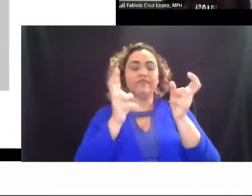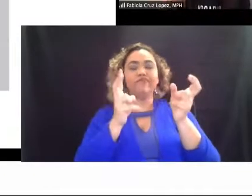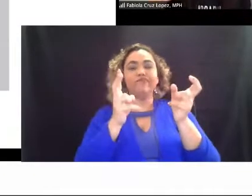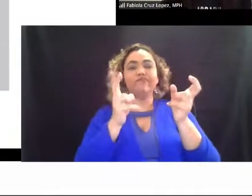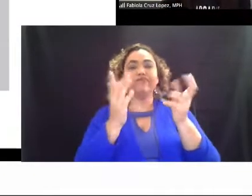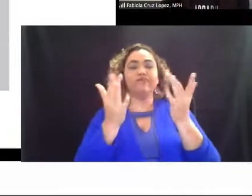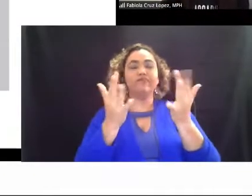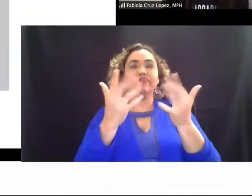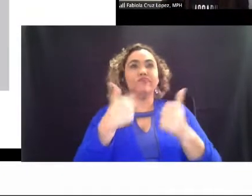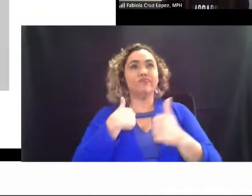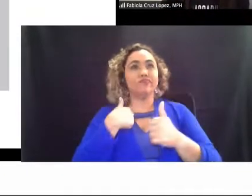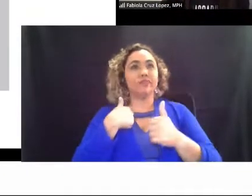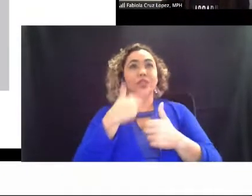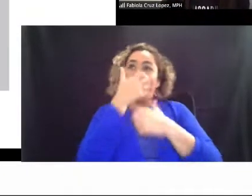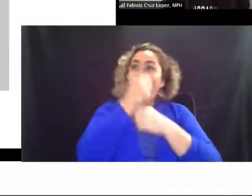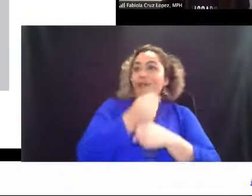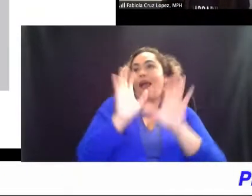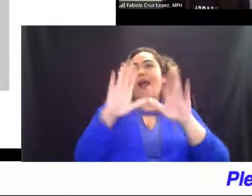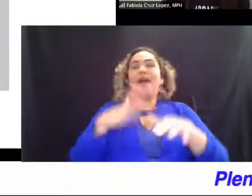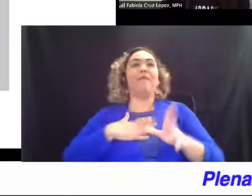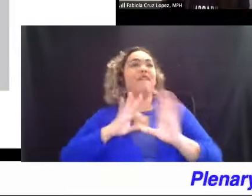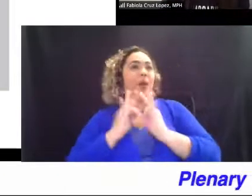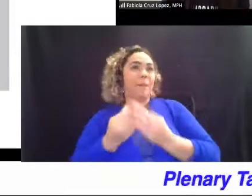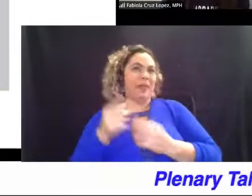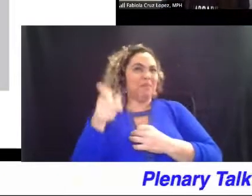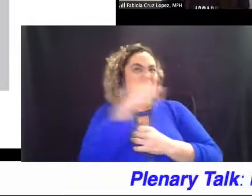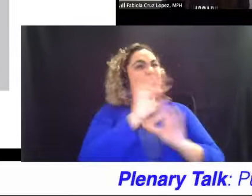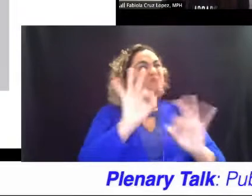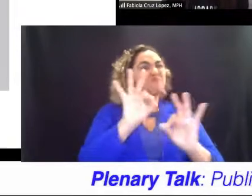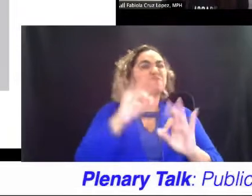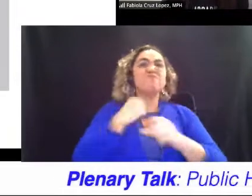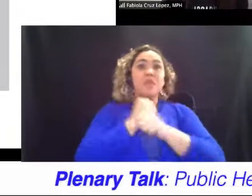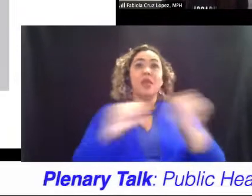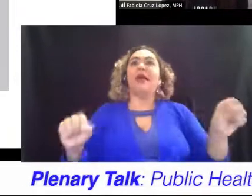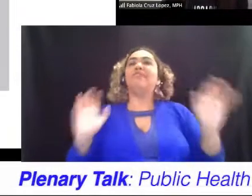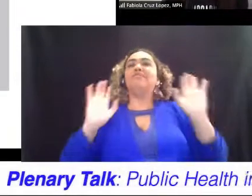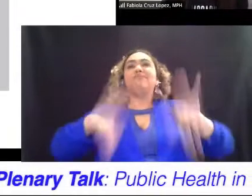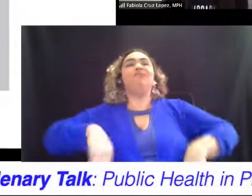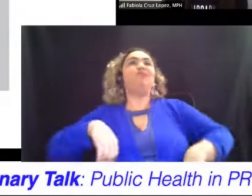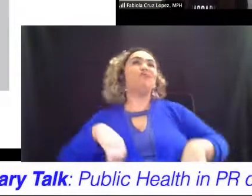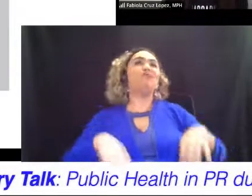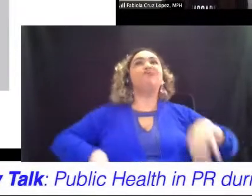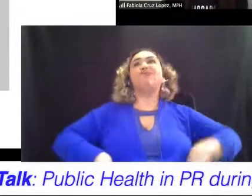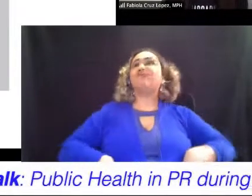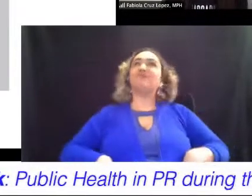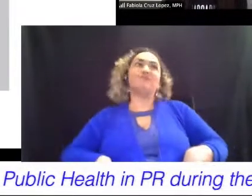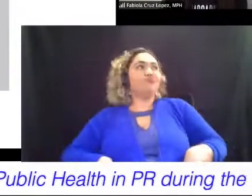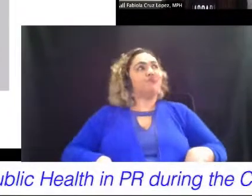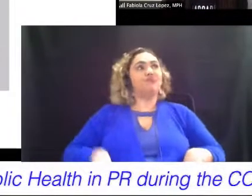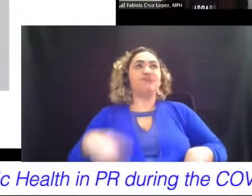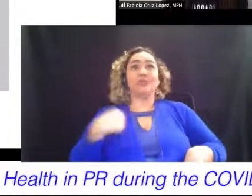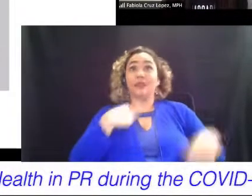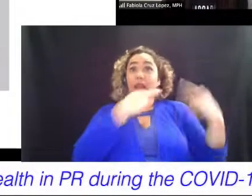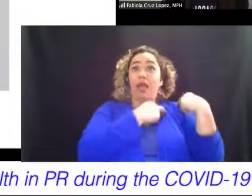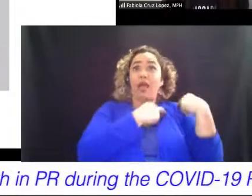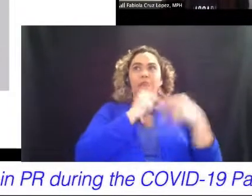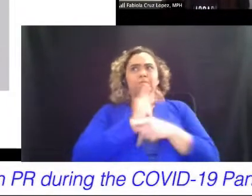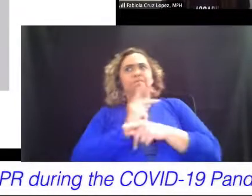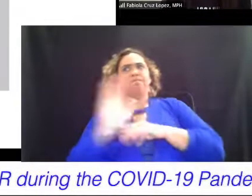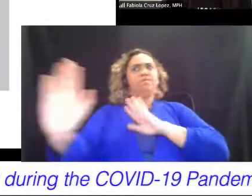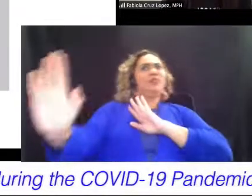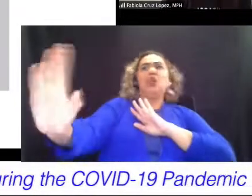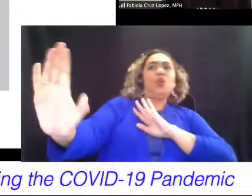nos creamos confianza cuando estamos con las familias y perdemos ese sentido de responsabilidad, ese sentido de